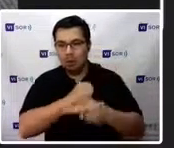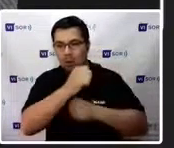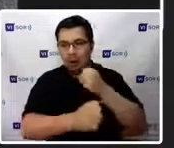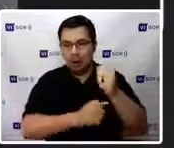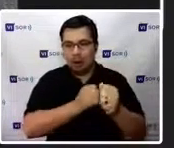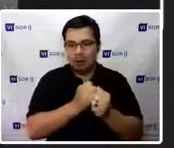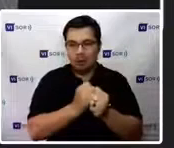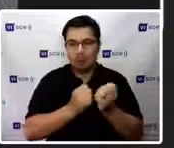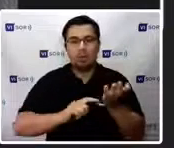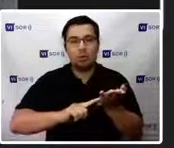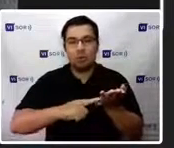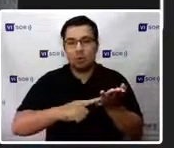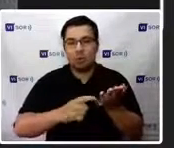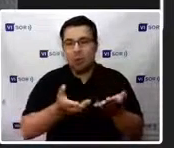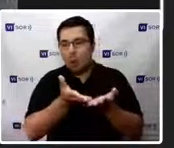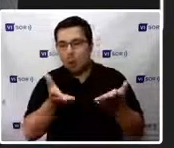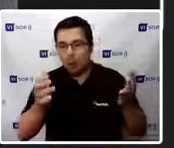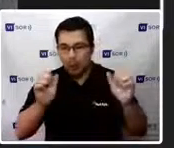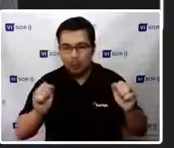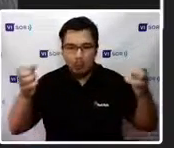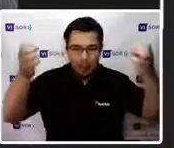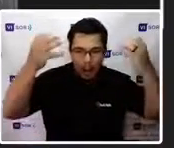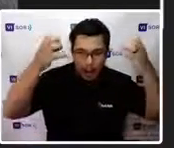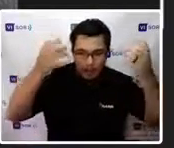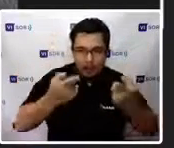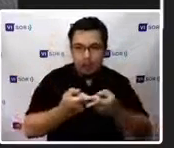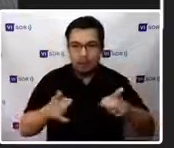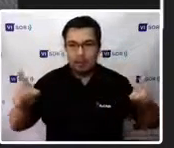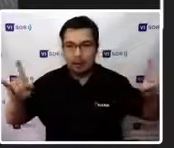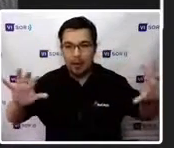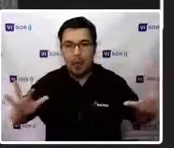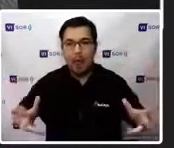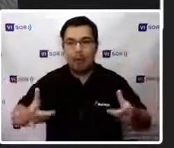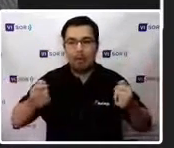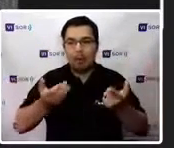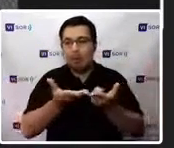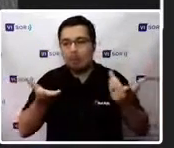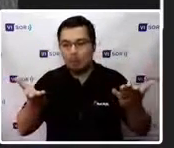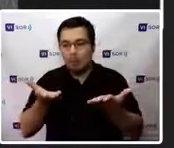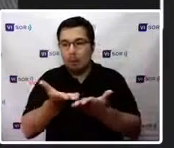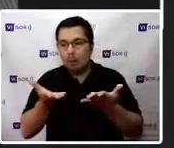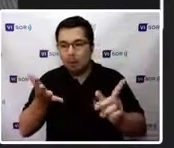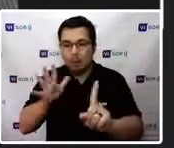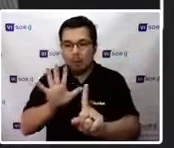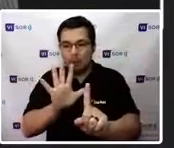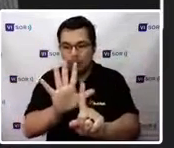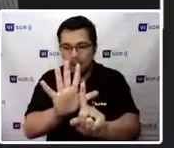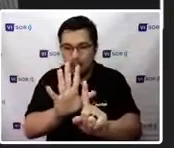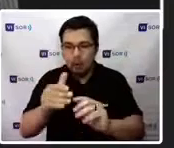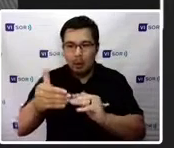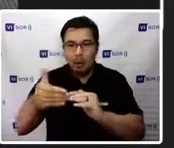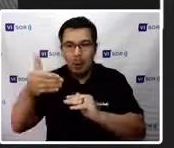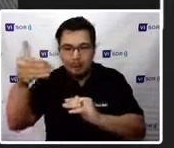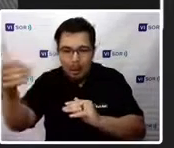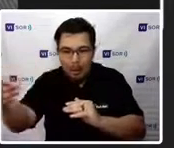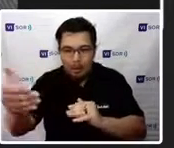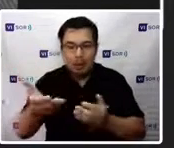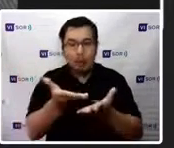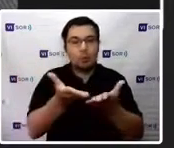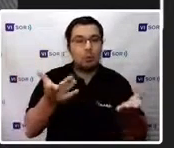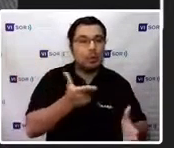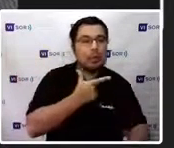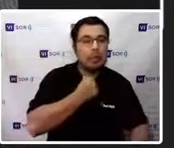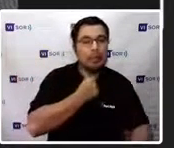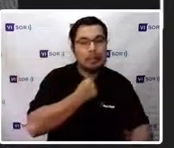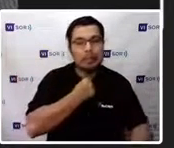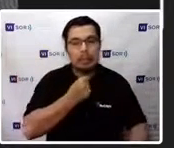adquirir una serie de habilidades para poder guiar, pero más allá de eso también, que está muy bien, si ustedes quisieran crecer también